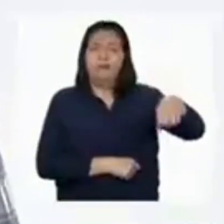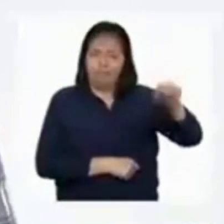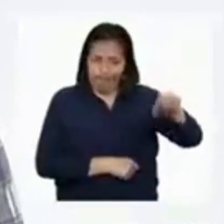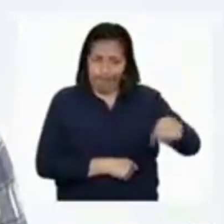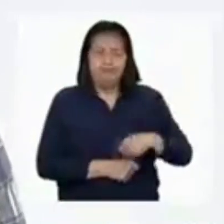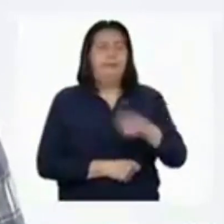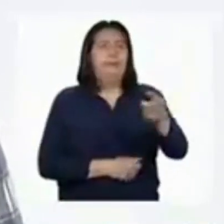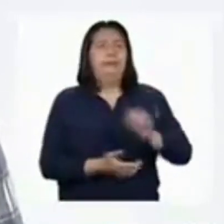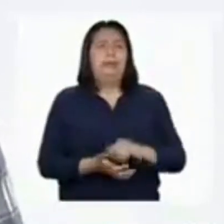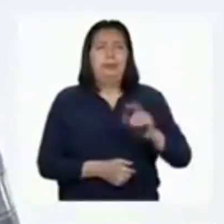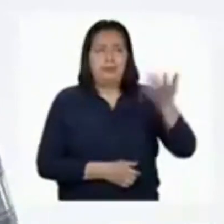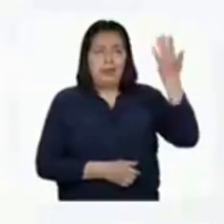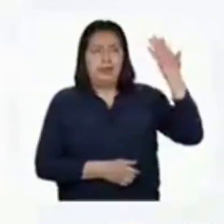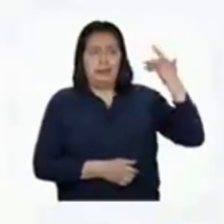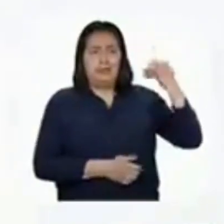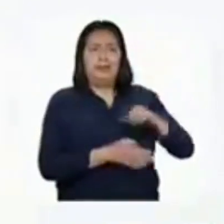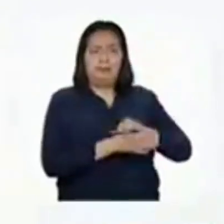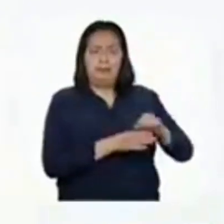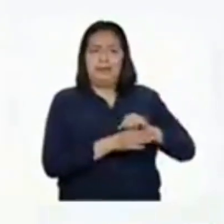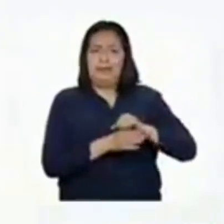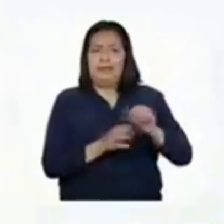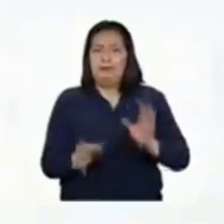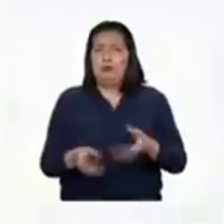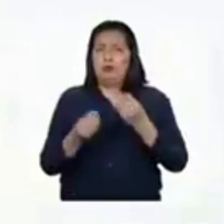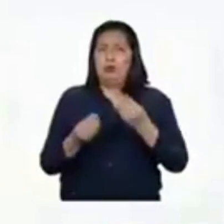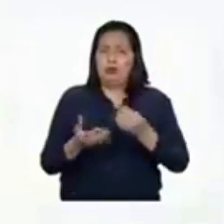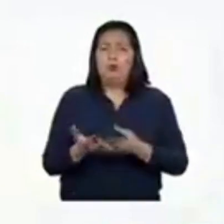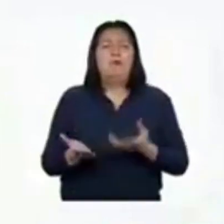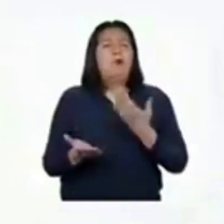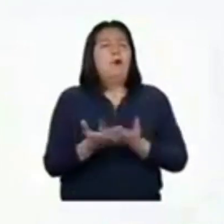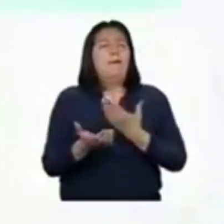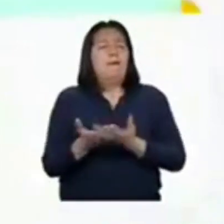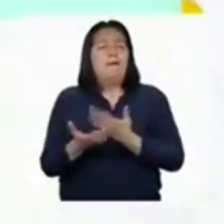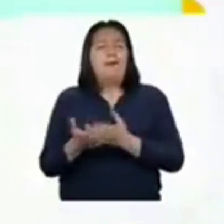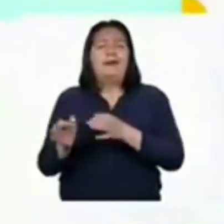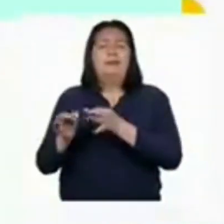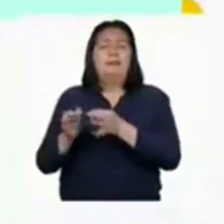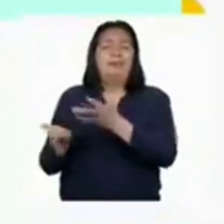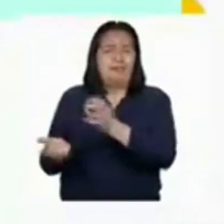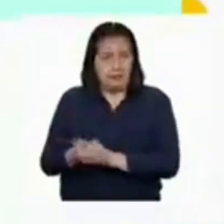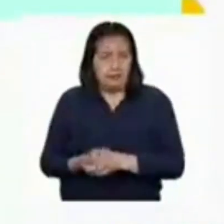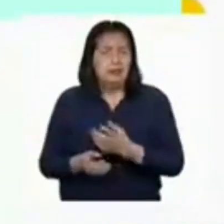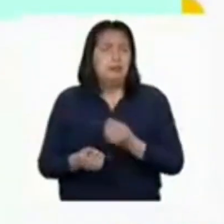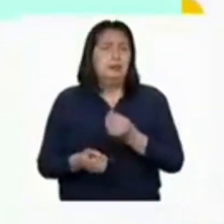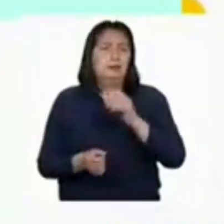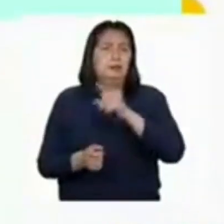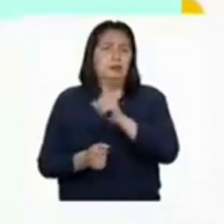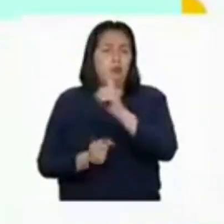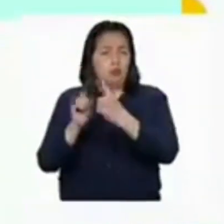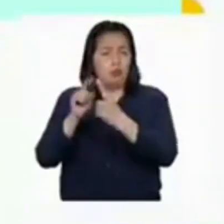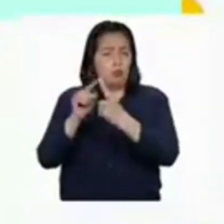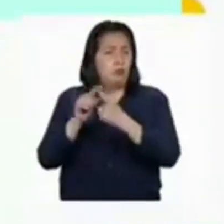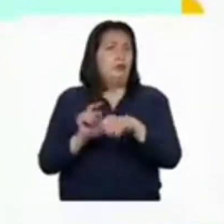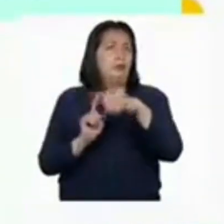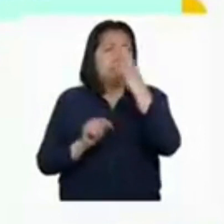Patricia. Recuerda que en la actividad pasada practicamos cómo formular argumentos. Debemos usar una afirmación,